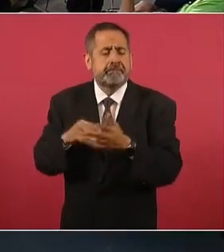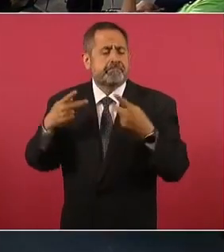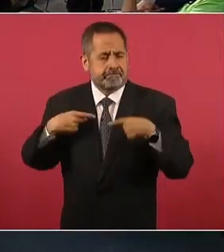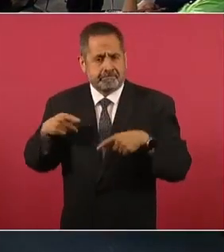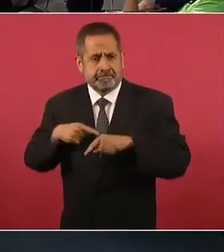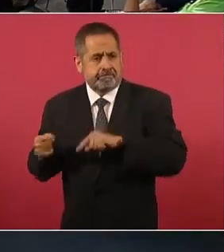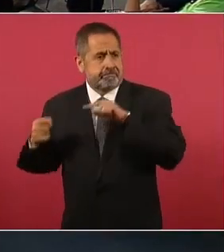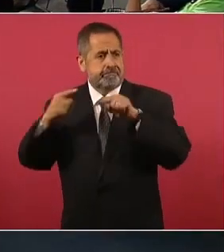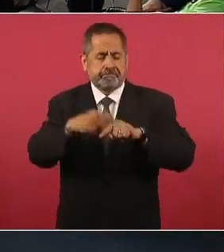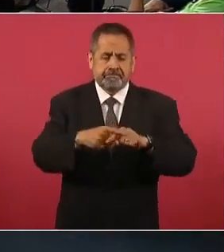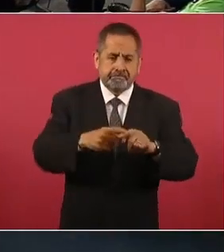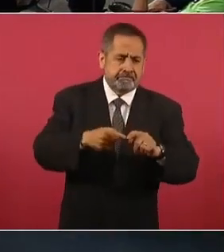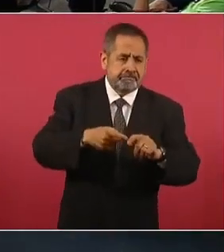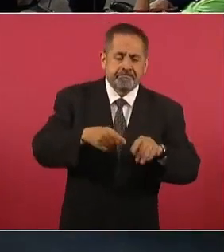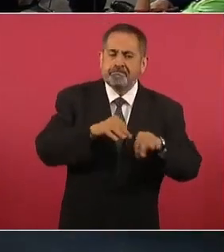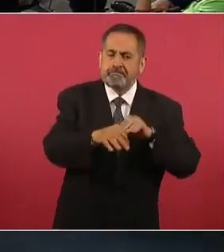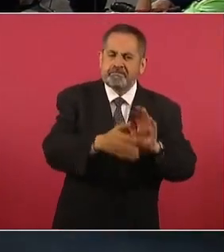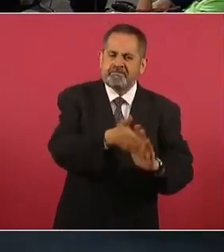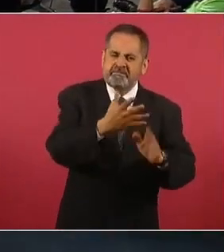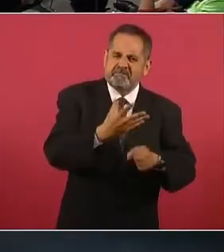construir ferrocarriles en Estados Unidos.